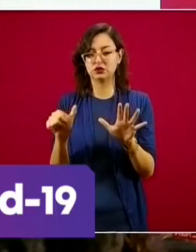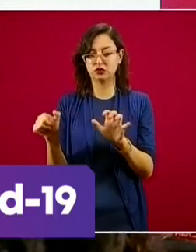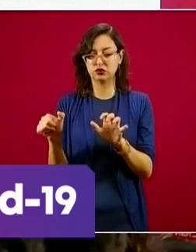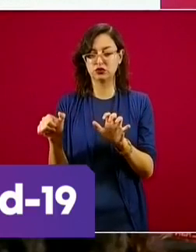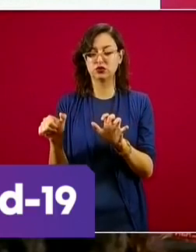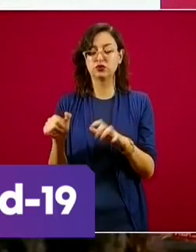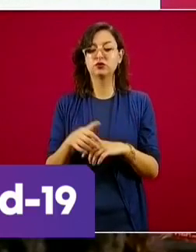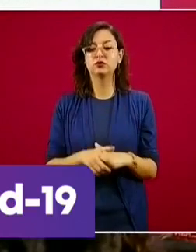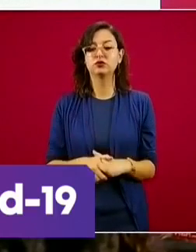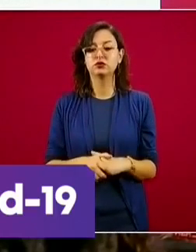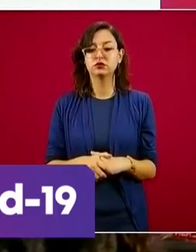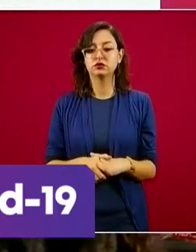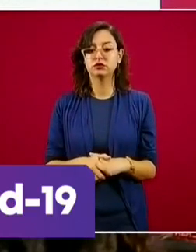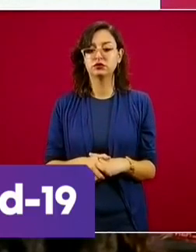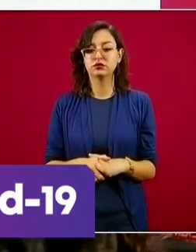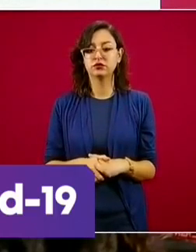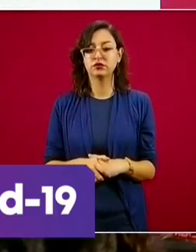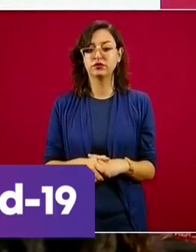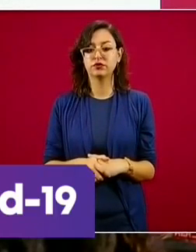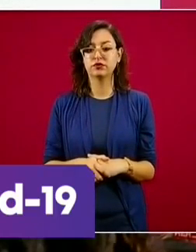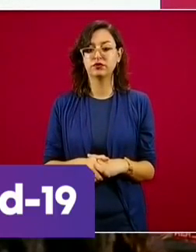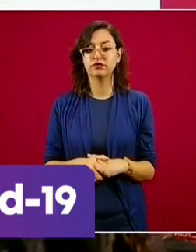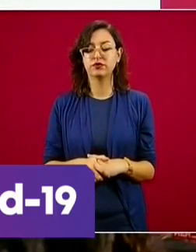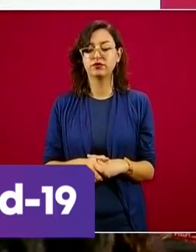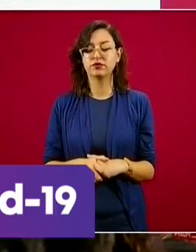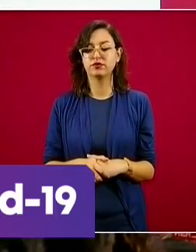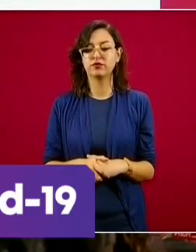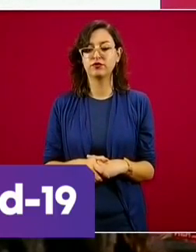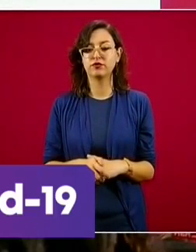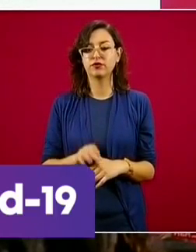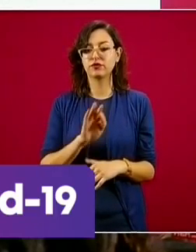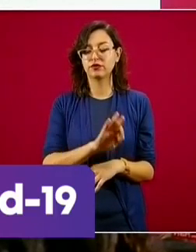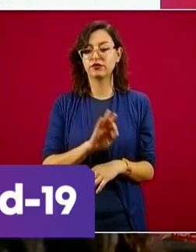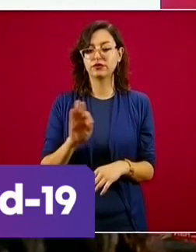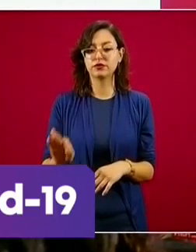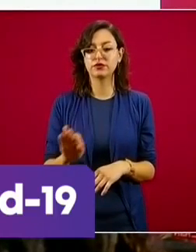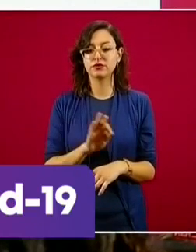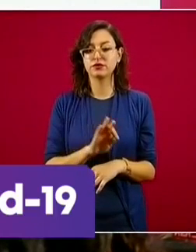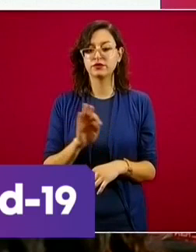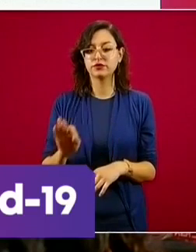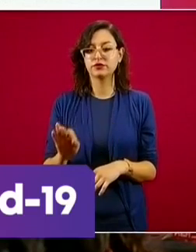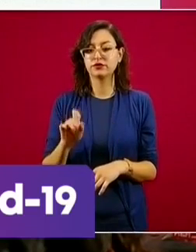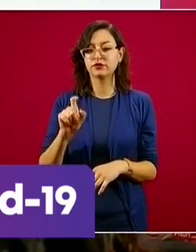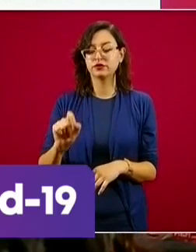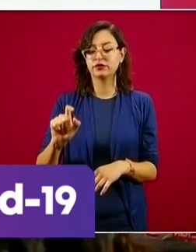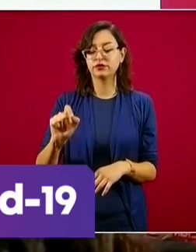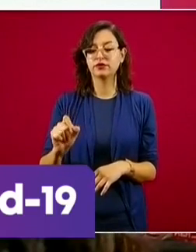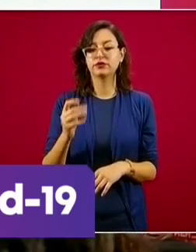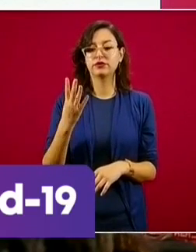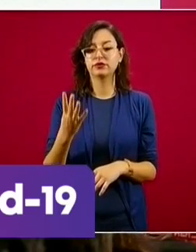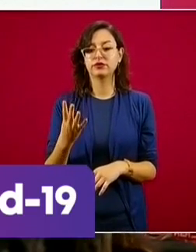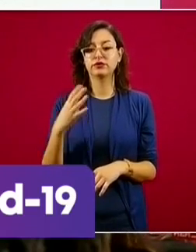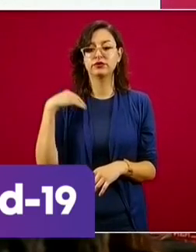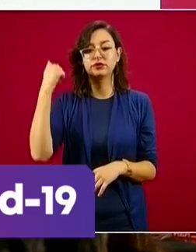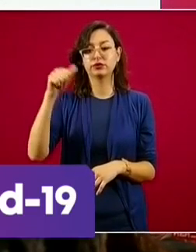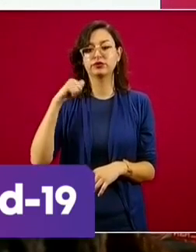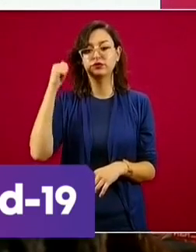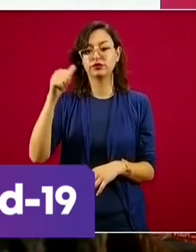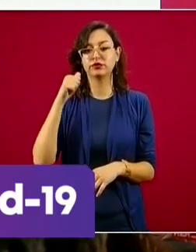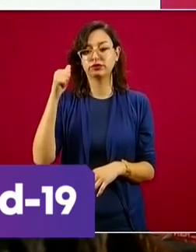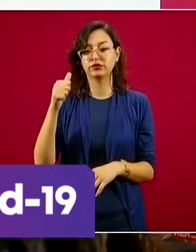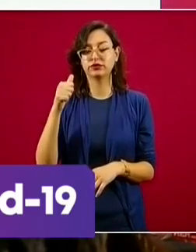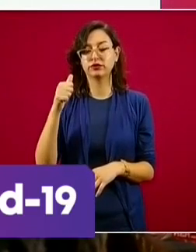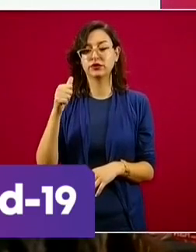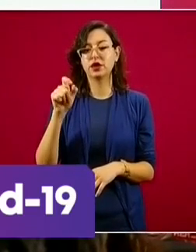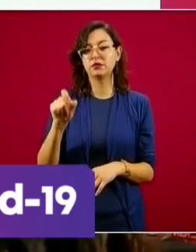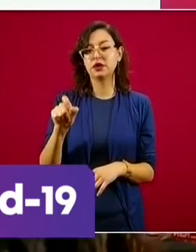a que todos nos quedemos en casa para evitar más contagios de lo contrario podría haber un aumento en la